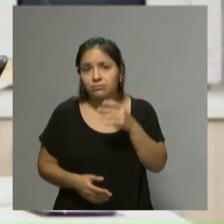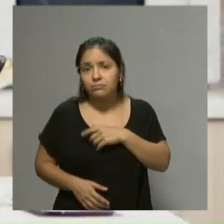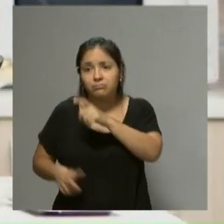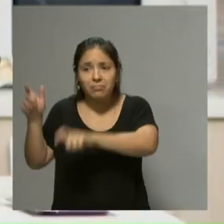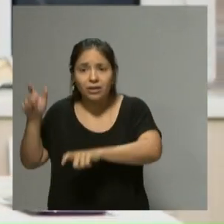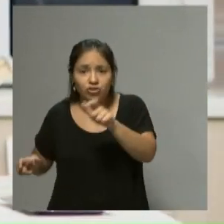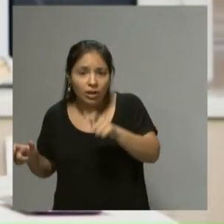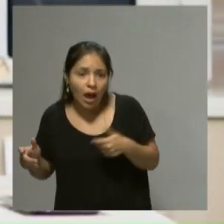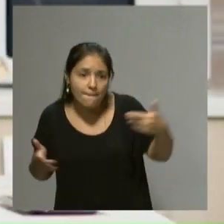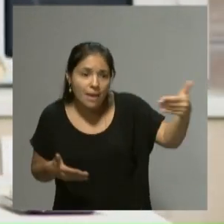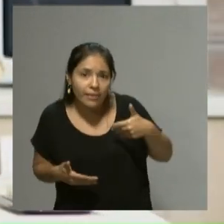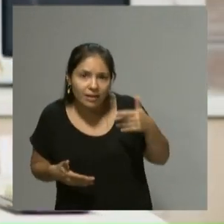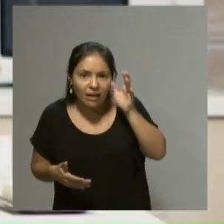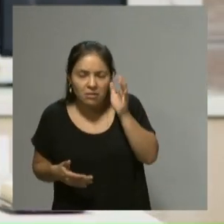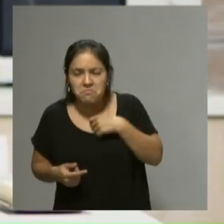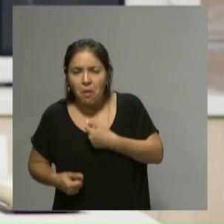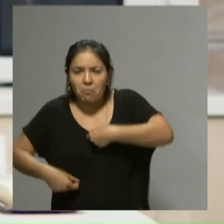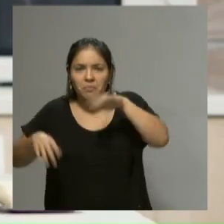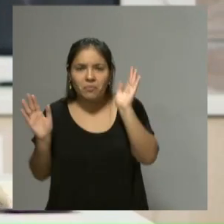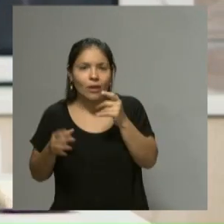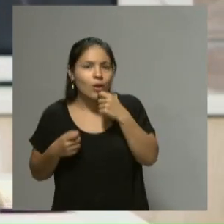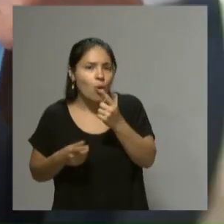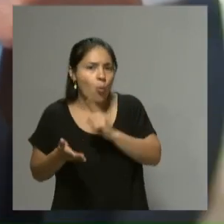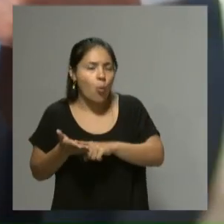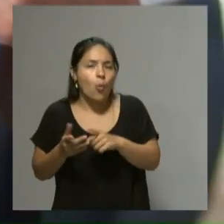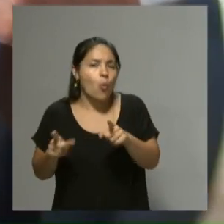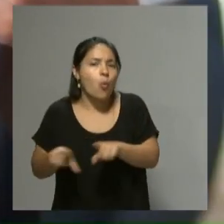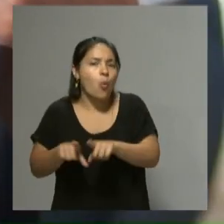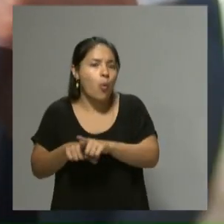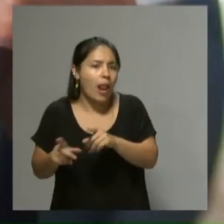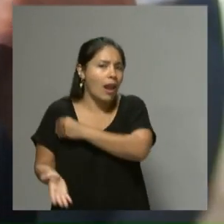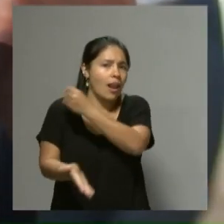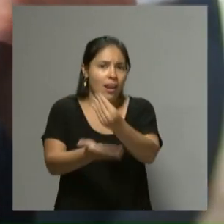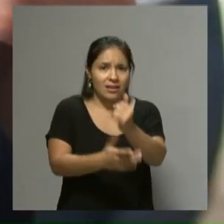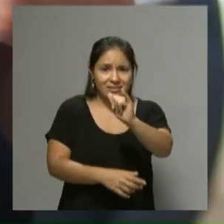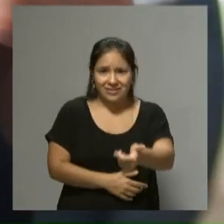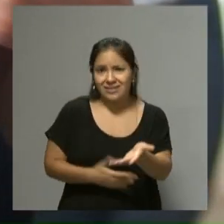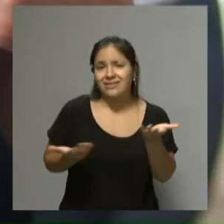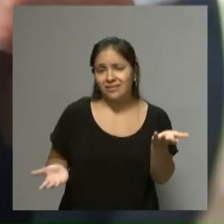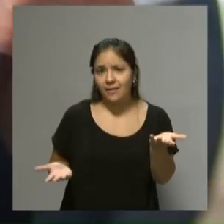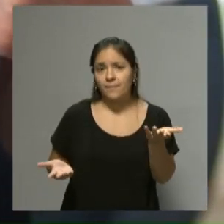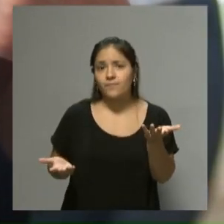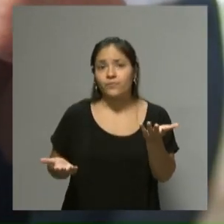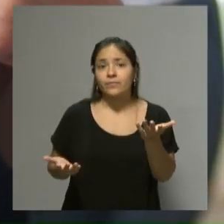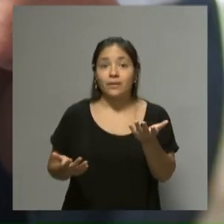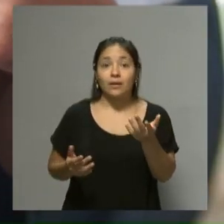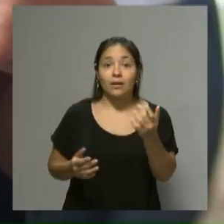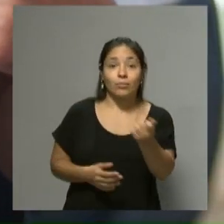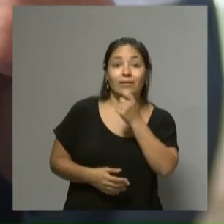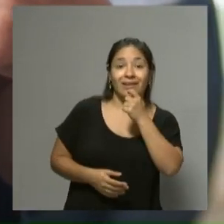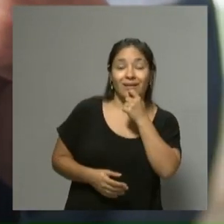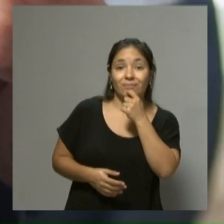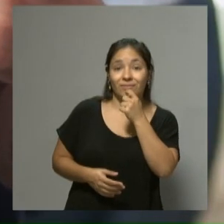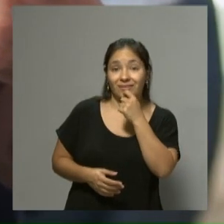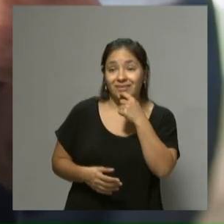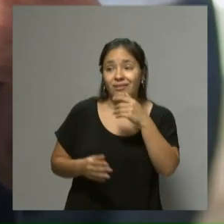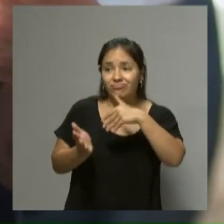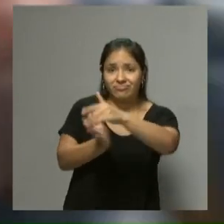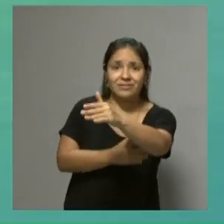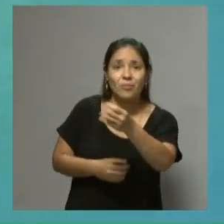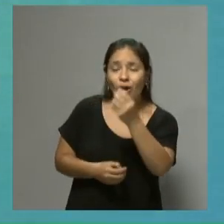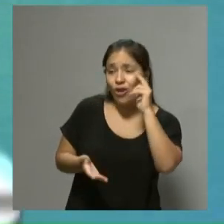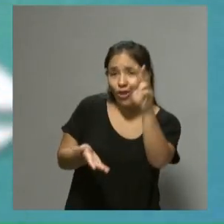Todo el mundo. Entonces, ahí obviamente lo descartás porque no está interpretando lo que dice, claro, no está leyendo. No leen. Claro,